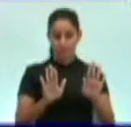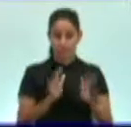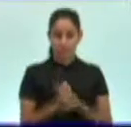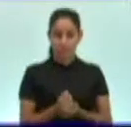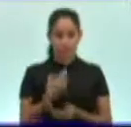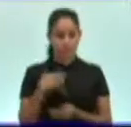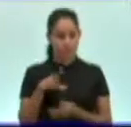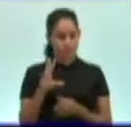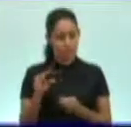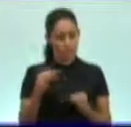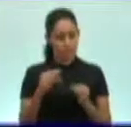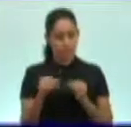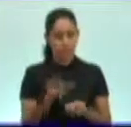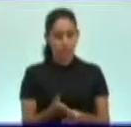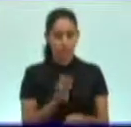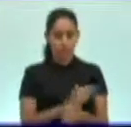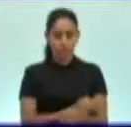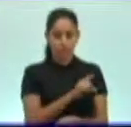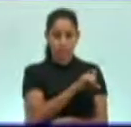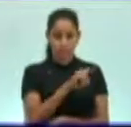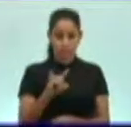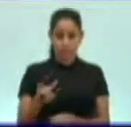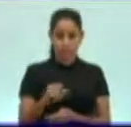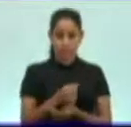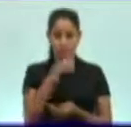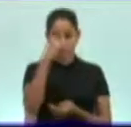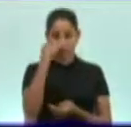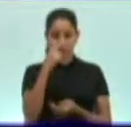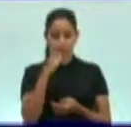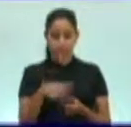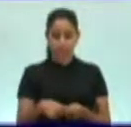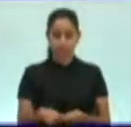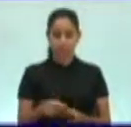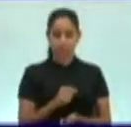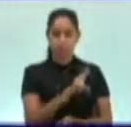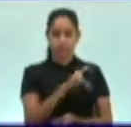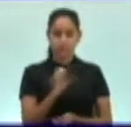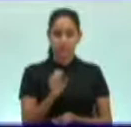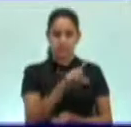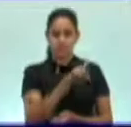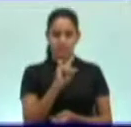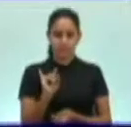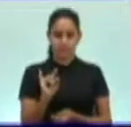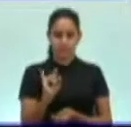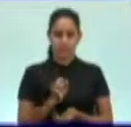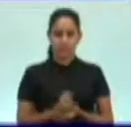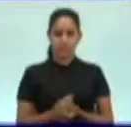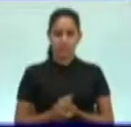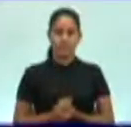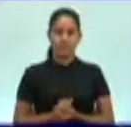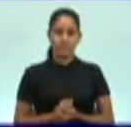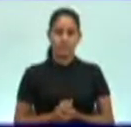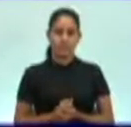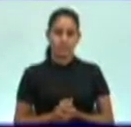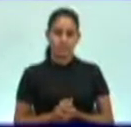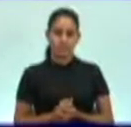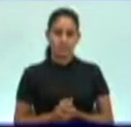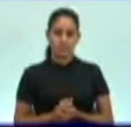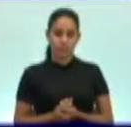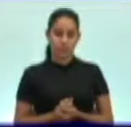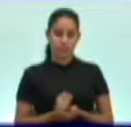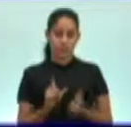les comenté, el 19 de septiembre de 2019.